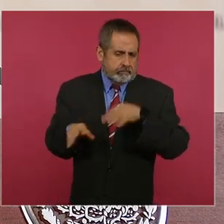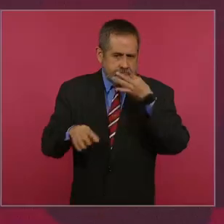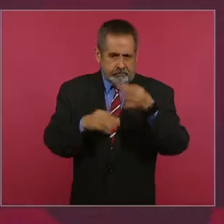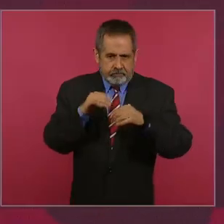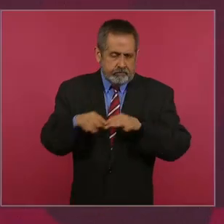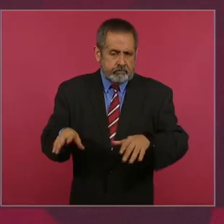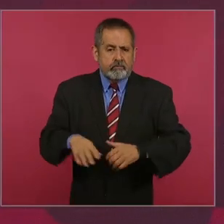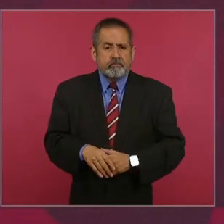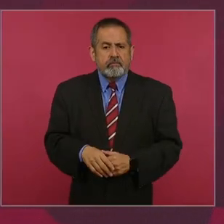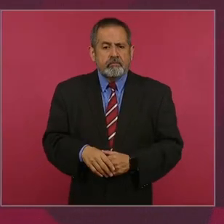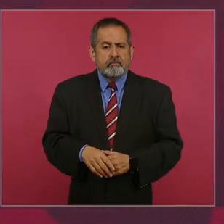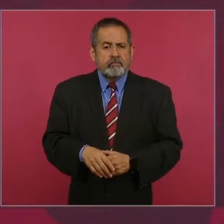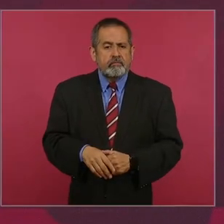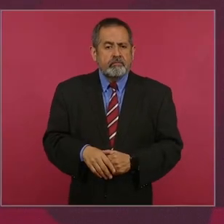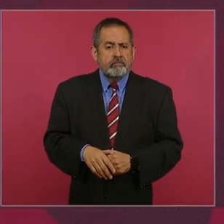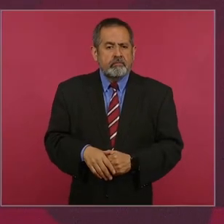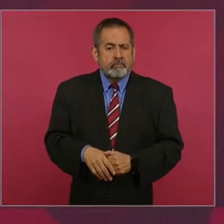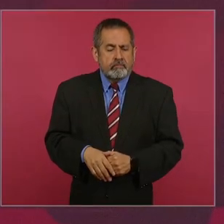y el